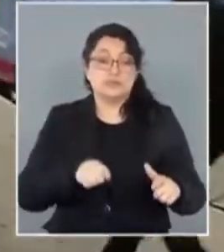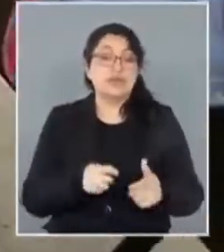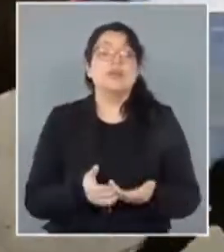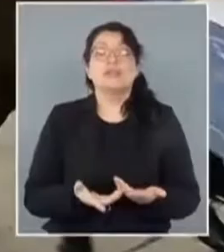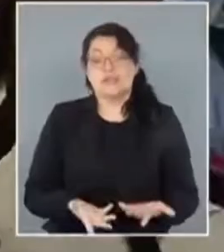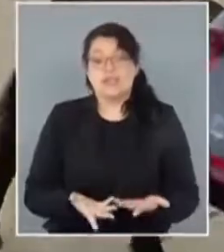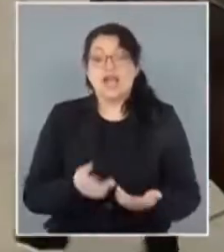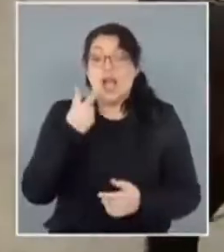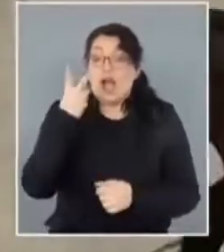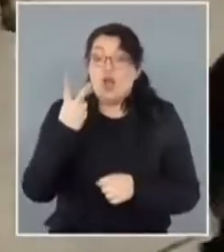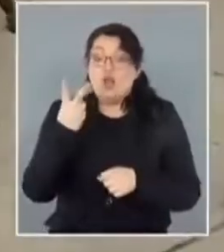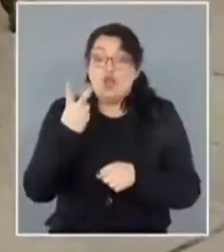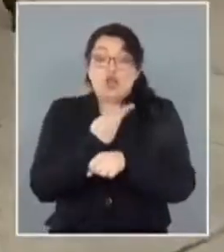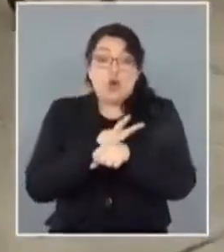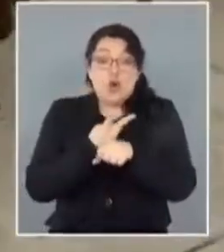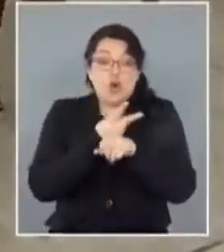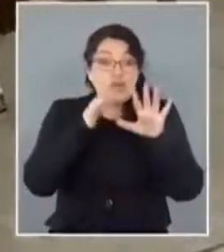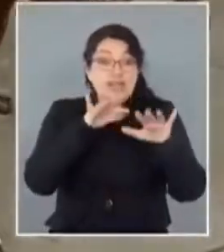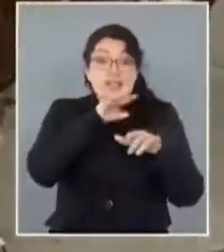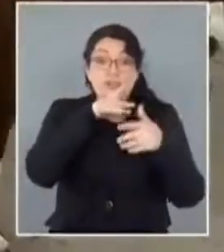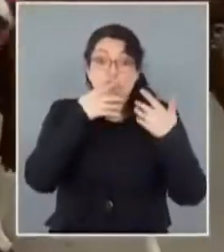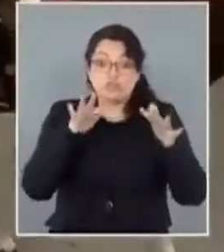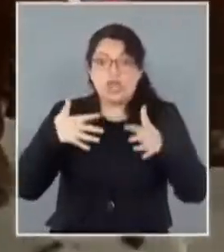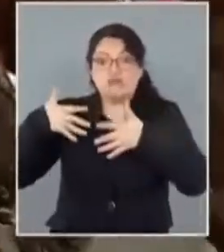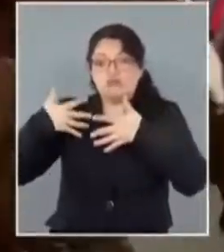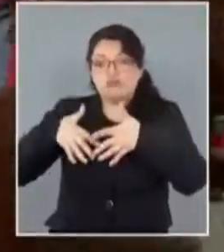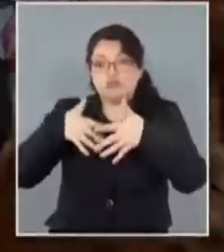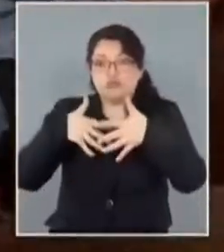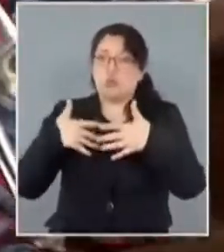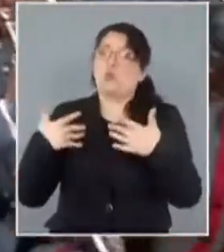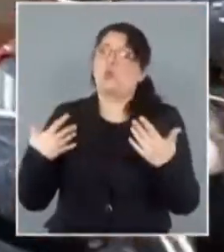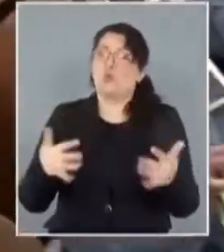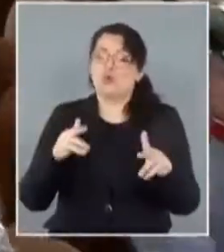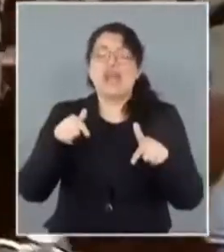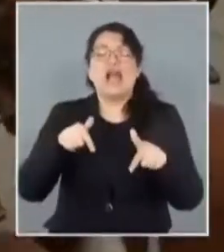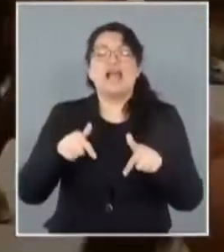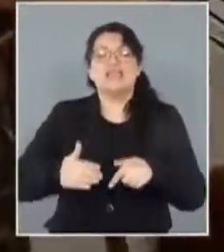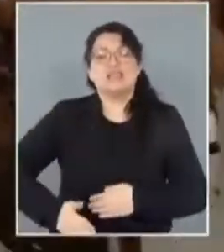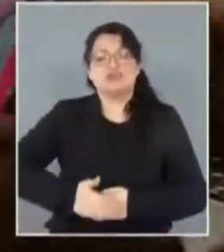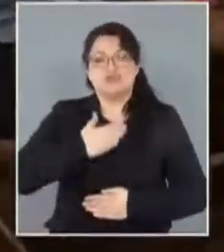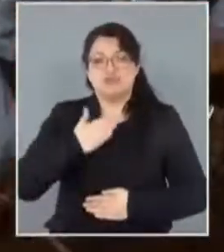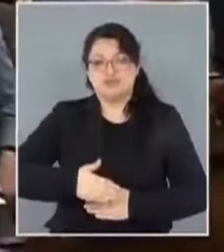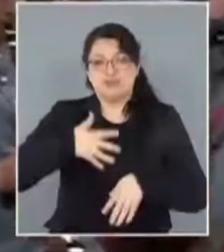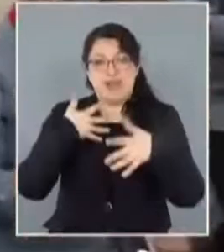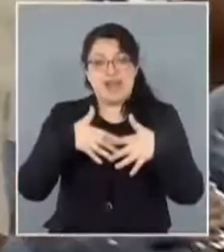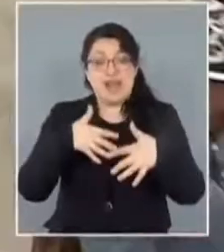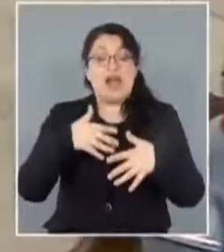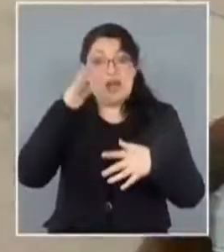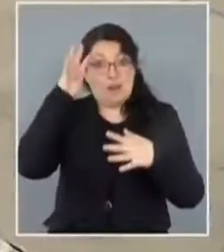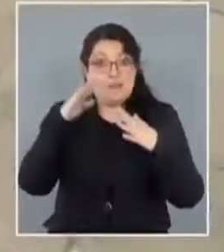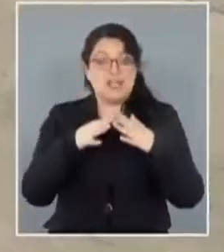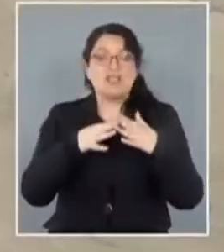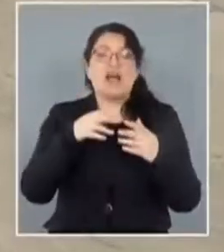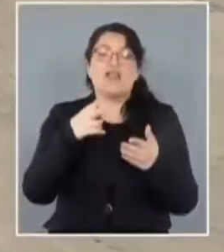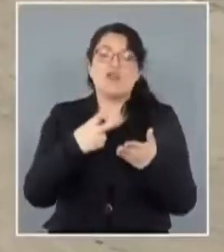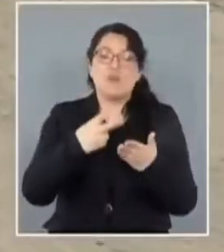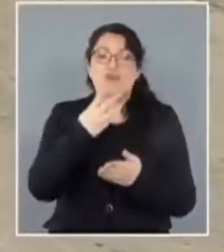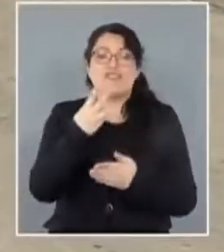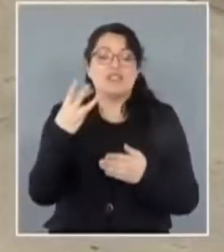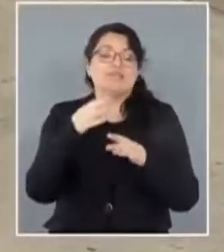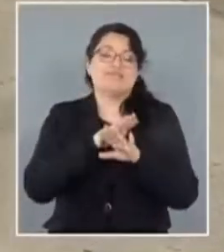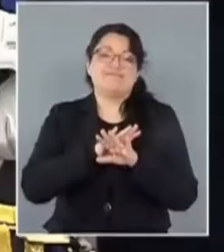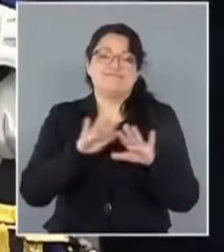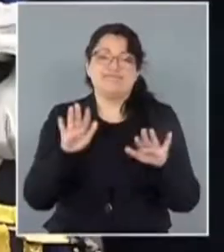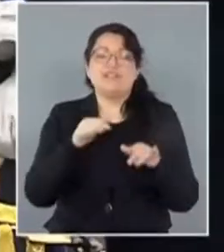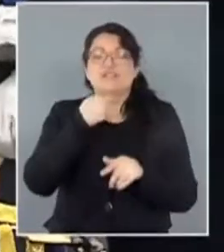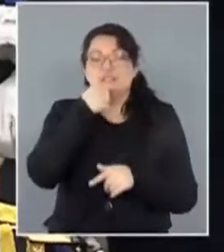Después de 2 horas y 10 minutos de desfile, ha terminado esta gran parada militar del año 2023. Solo